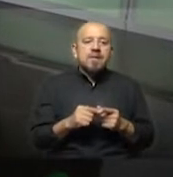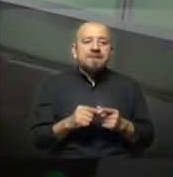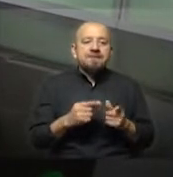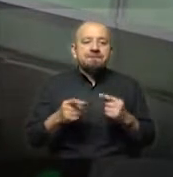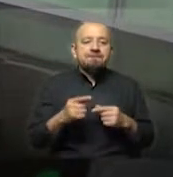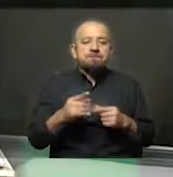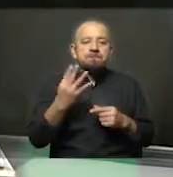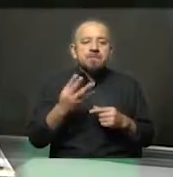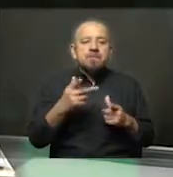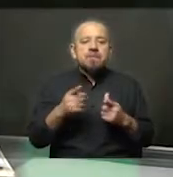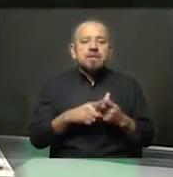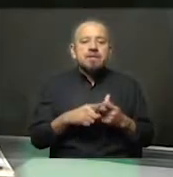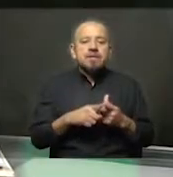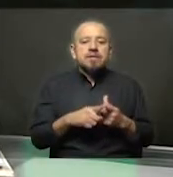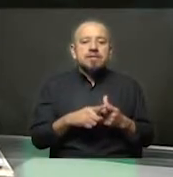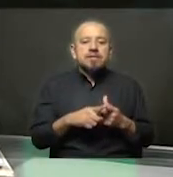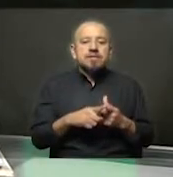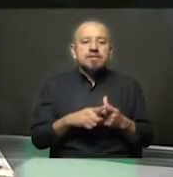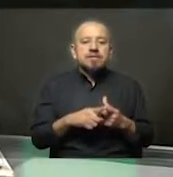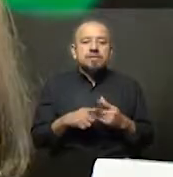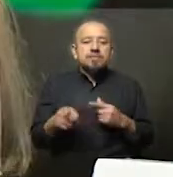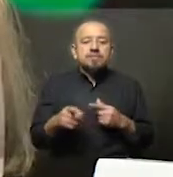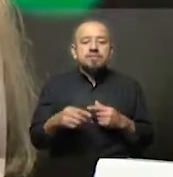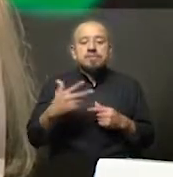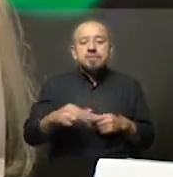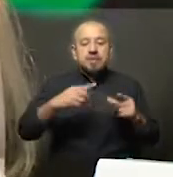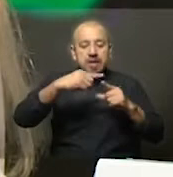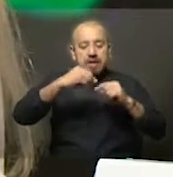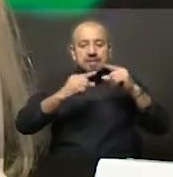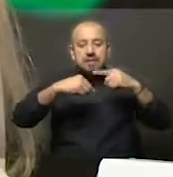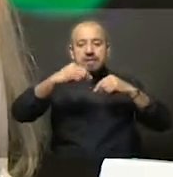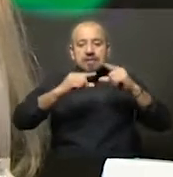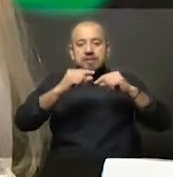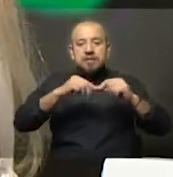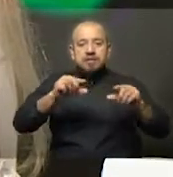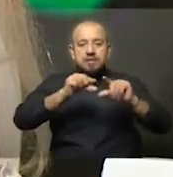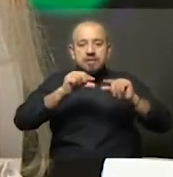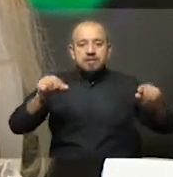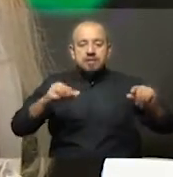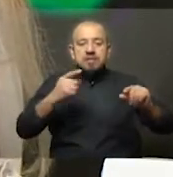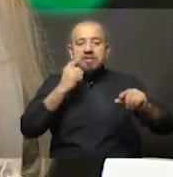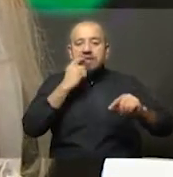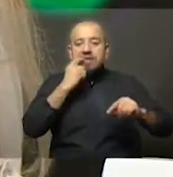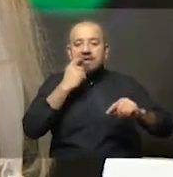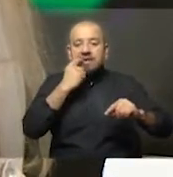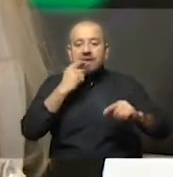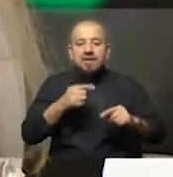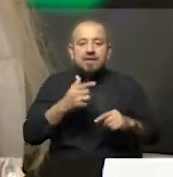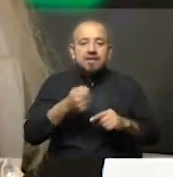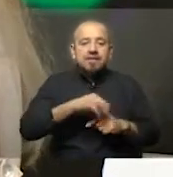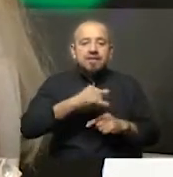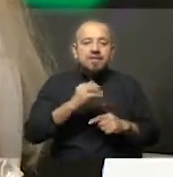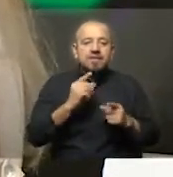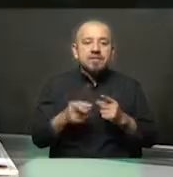estrellitas sí la hierbas que tienen estrellas como el ajo que mi madre lo amaba para todo ahí abajo